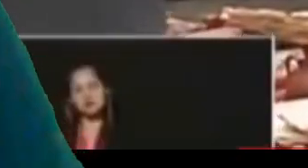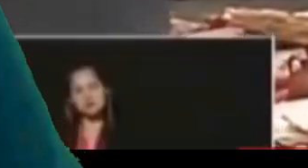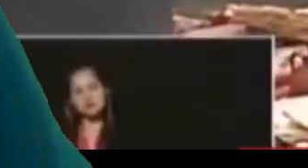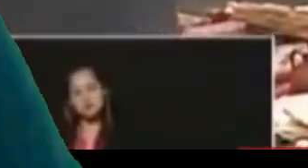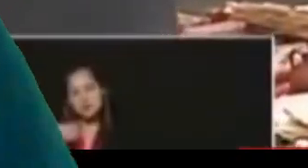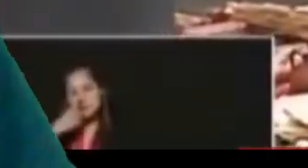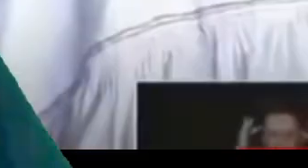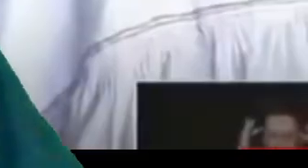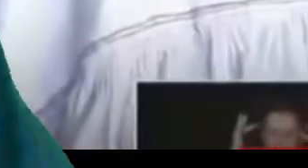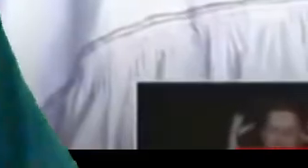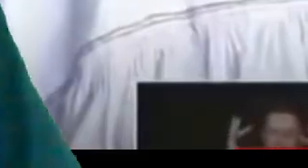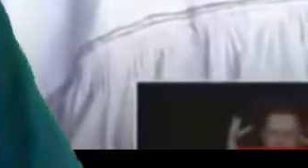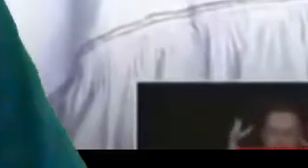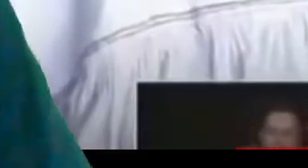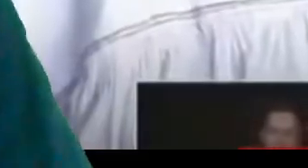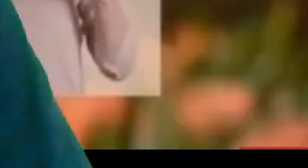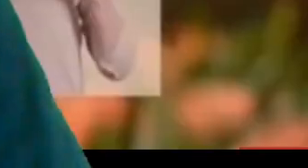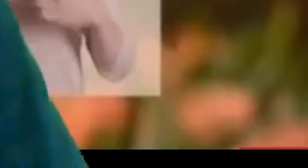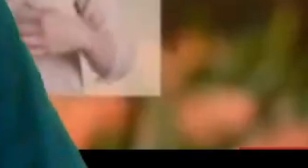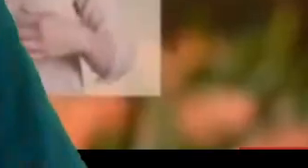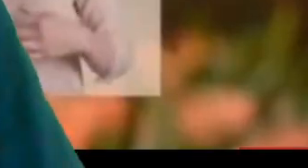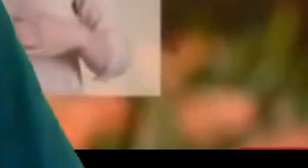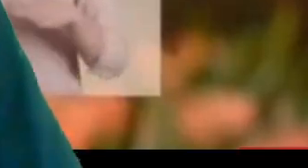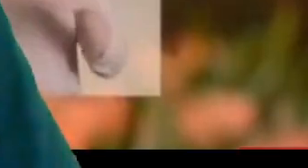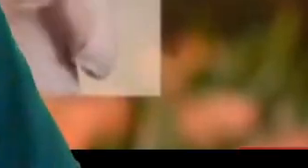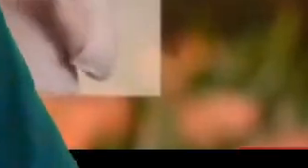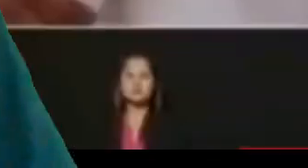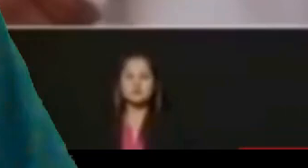Y hoy en día pues puedes ver